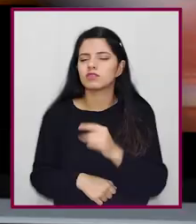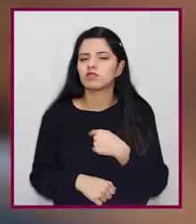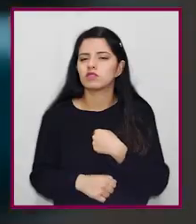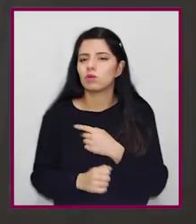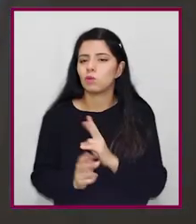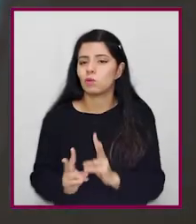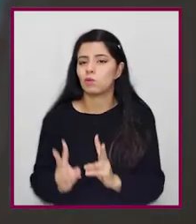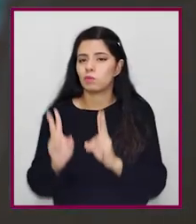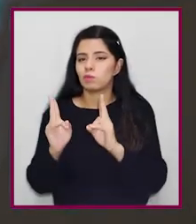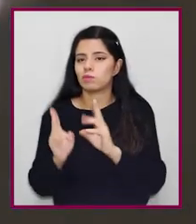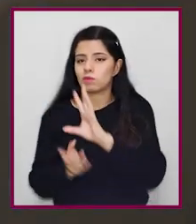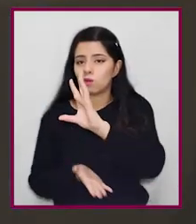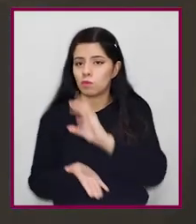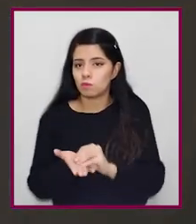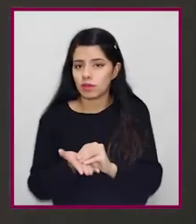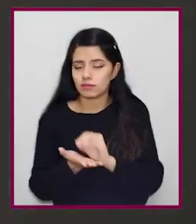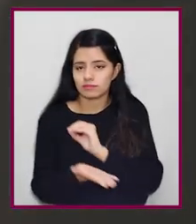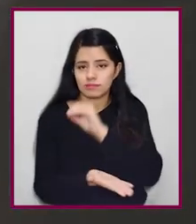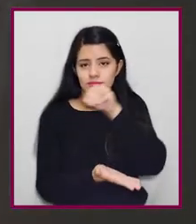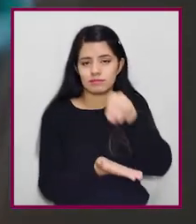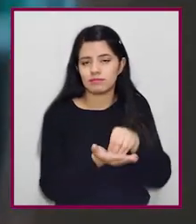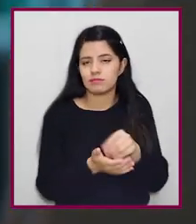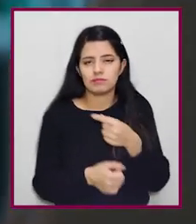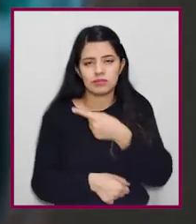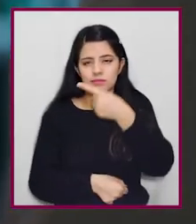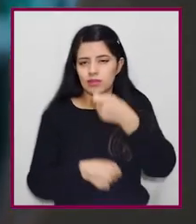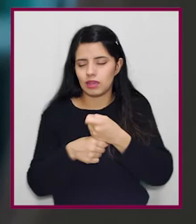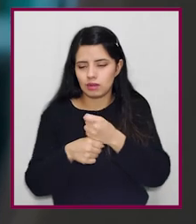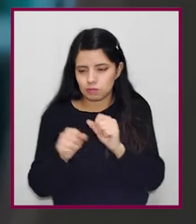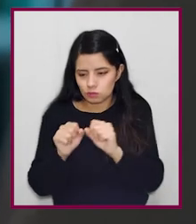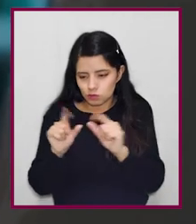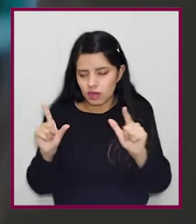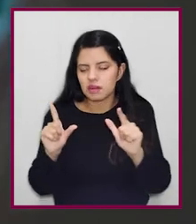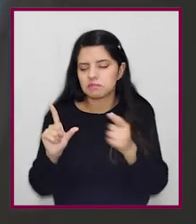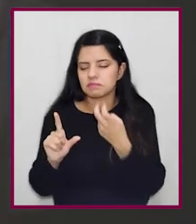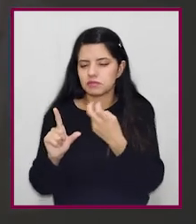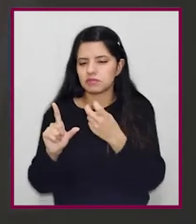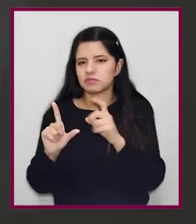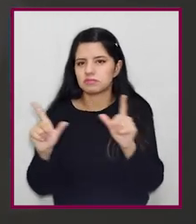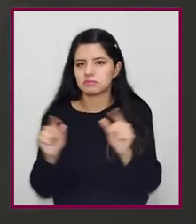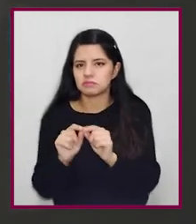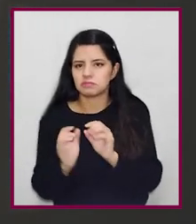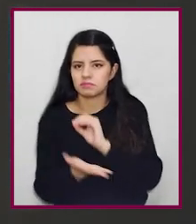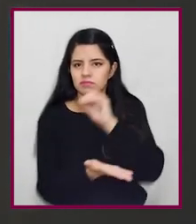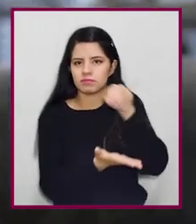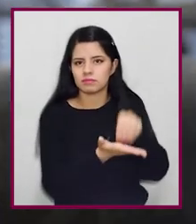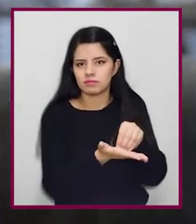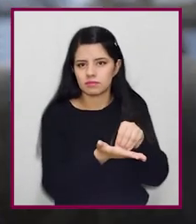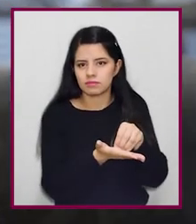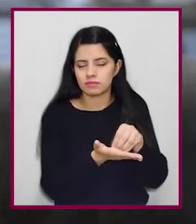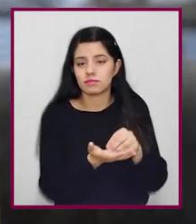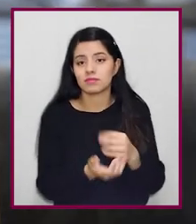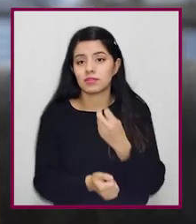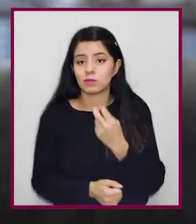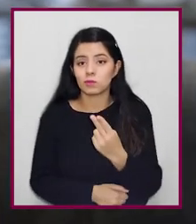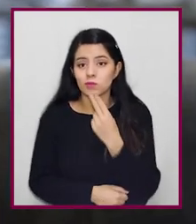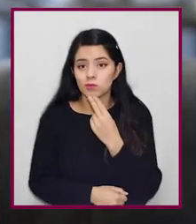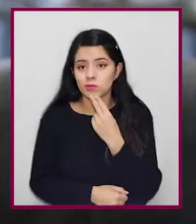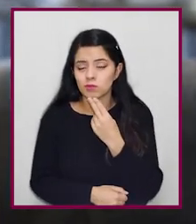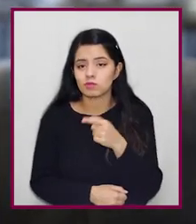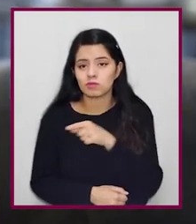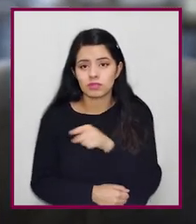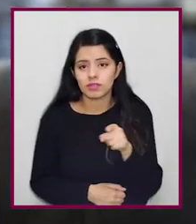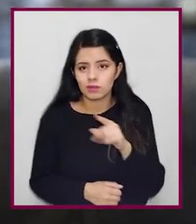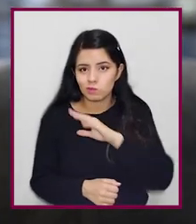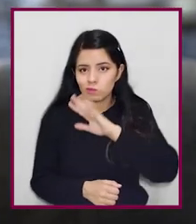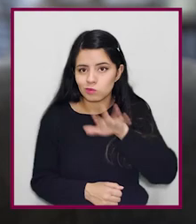o bajar resultados de lo primero que encuentran. Y la otra es que, pues, con el uso de estos buscadores nosotros tenemos